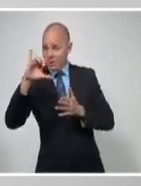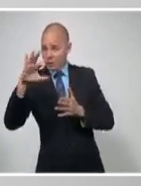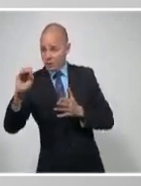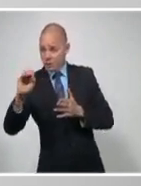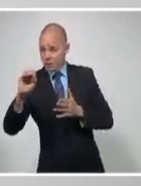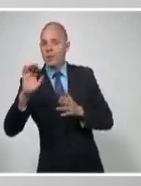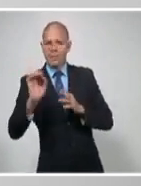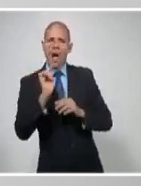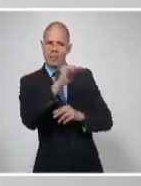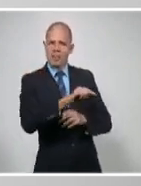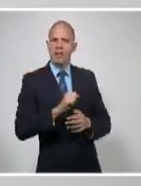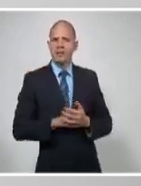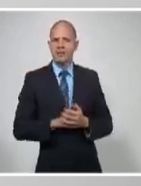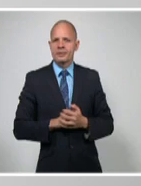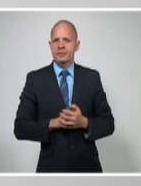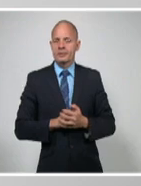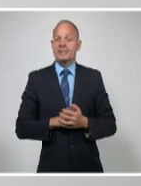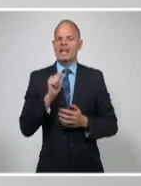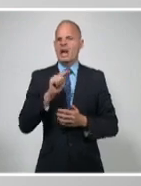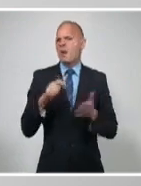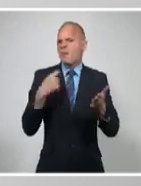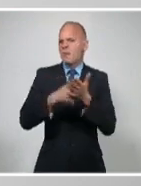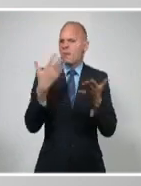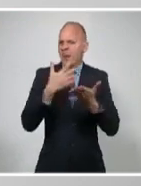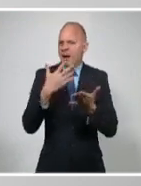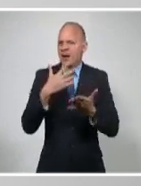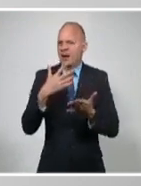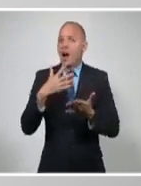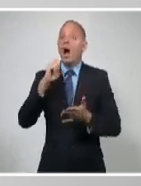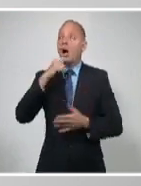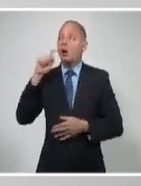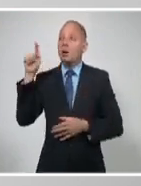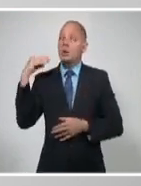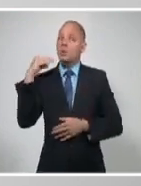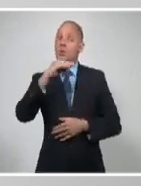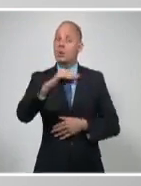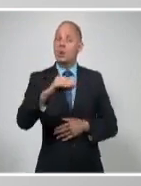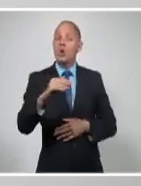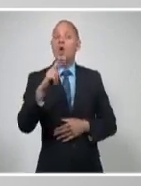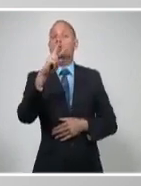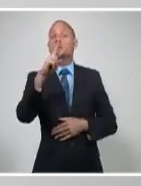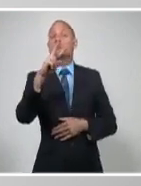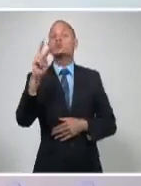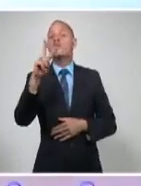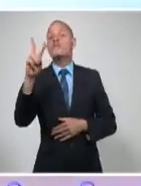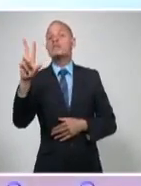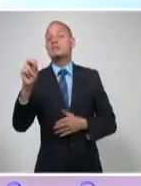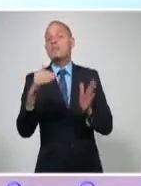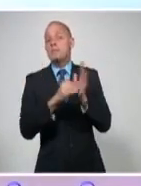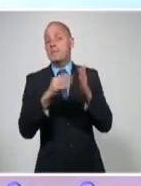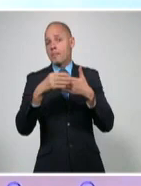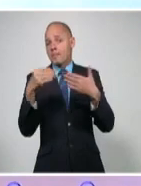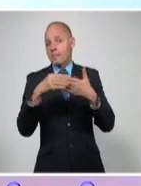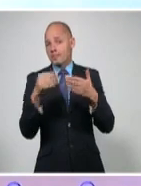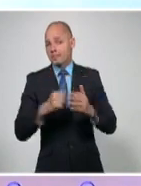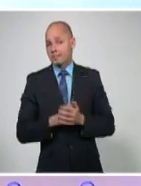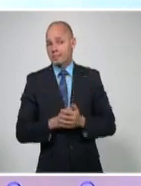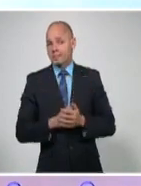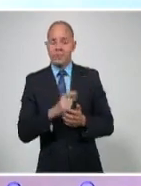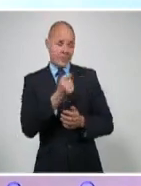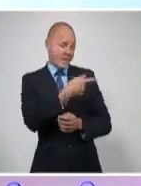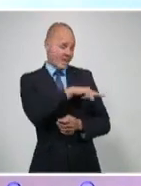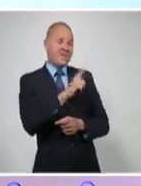$220,000 de la NET. Es también, por cierto, la persona que estaba preocupada en el audio que escuchamos el viernes por la filtración